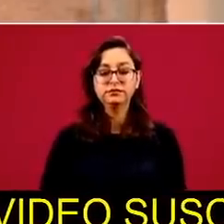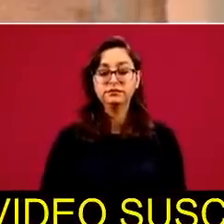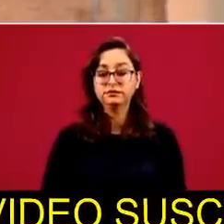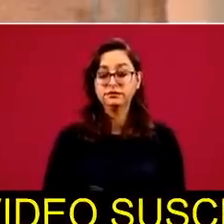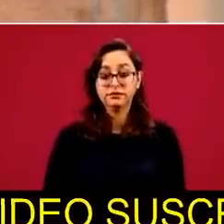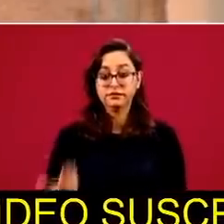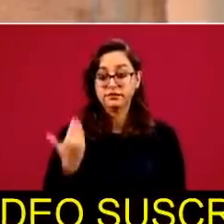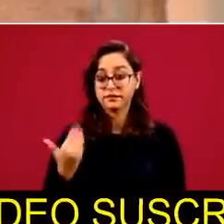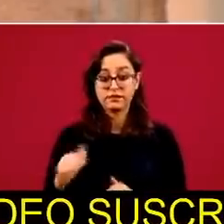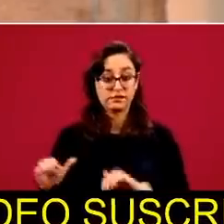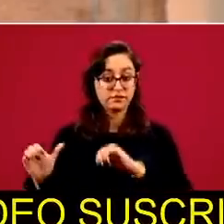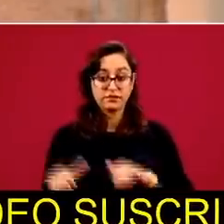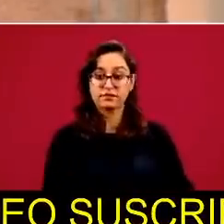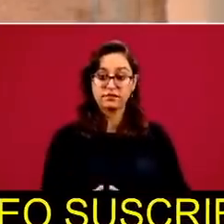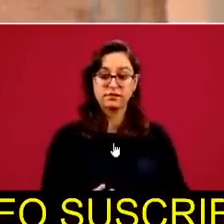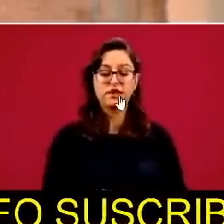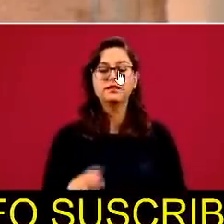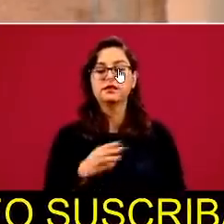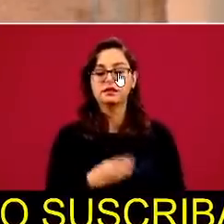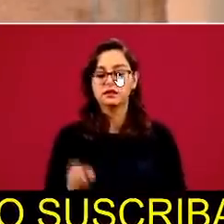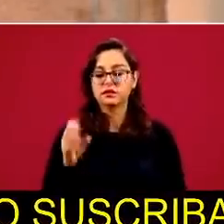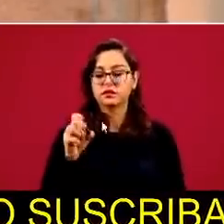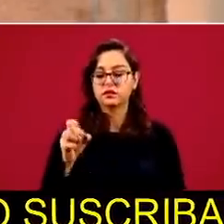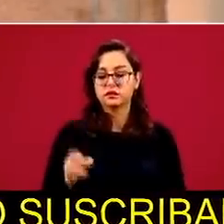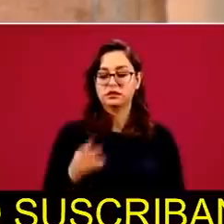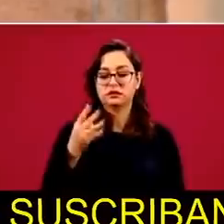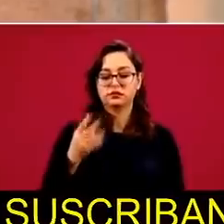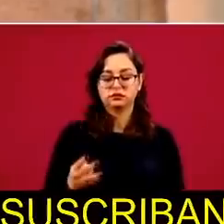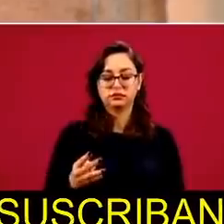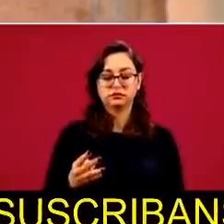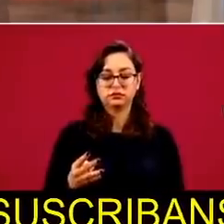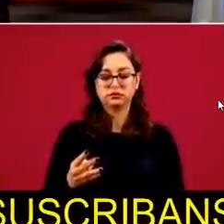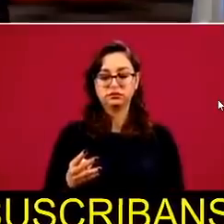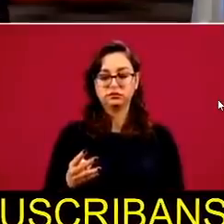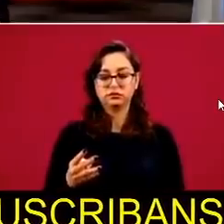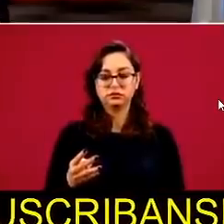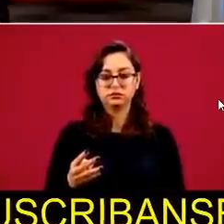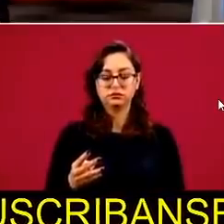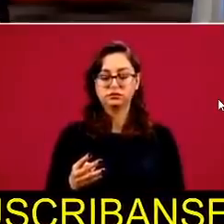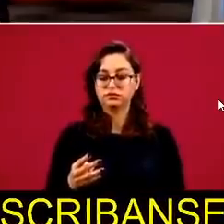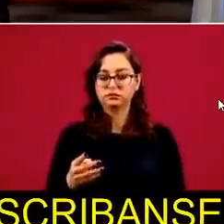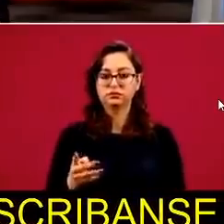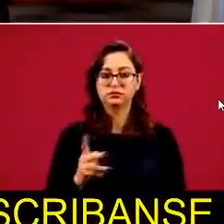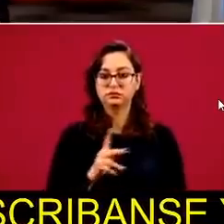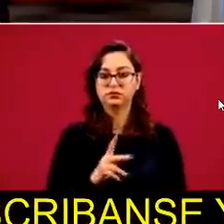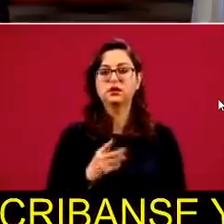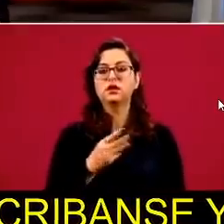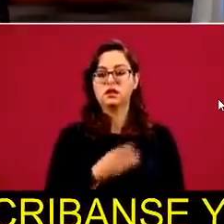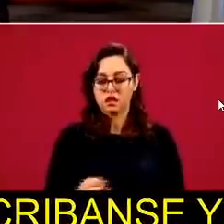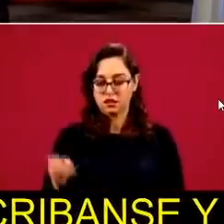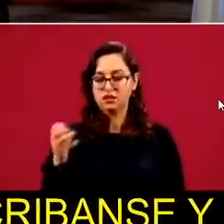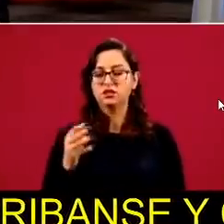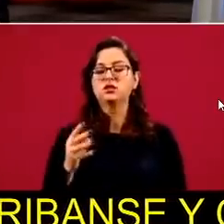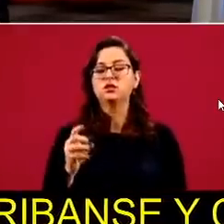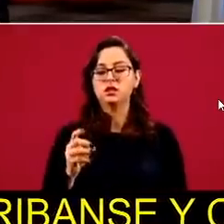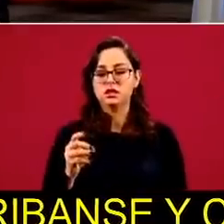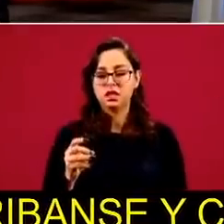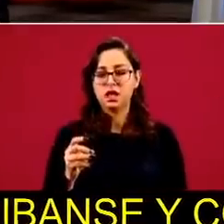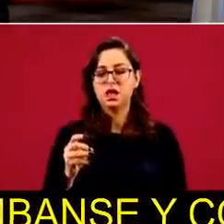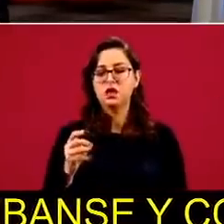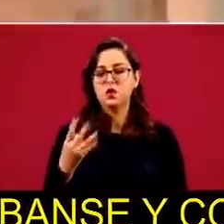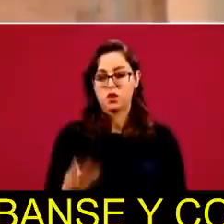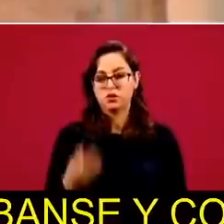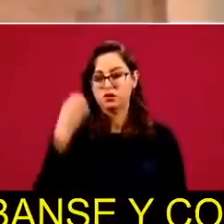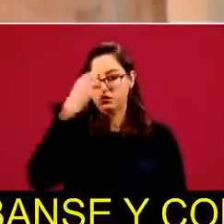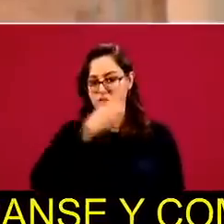contratación 334 realmente ese servicio examinados está 334 han